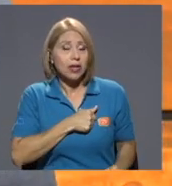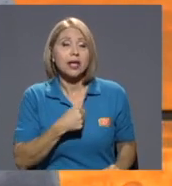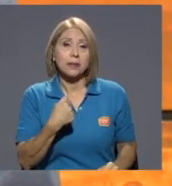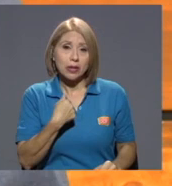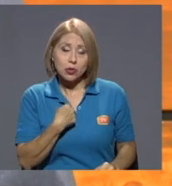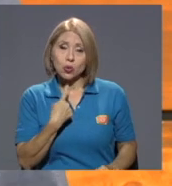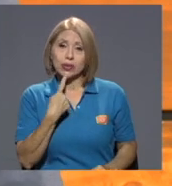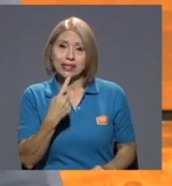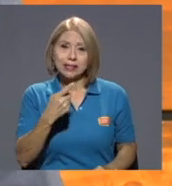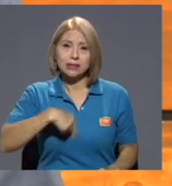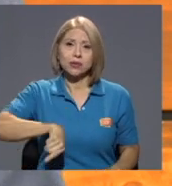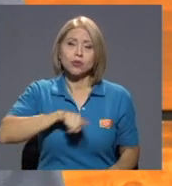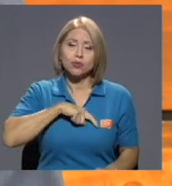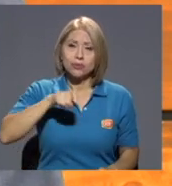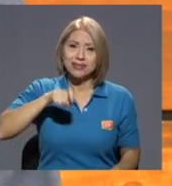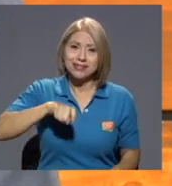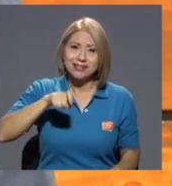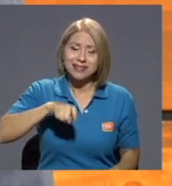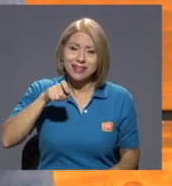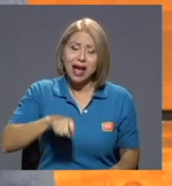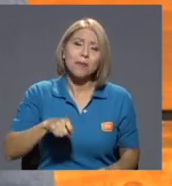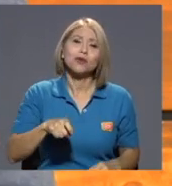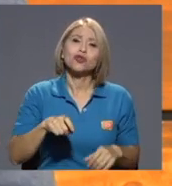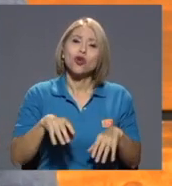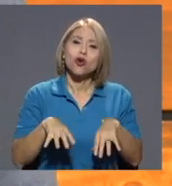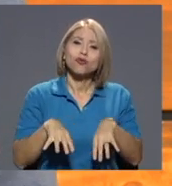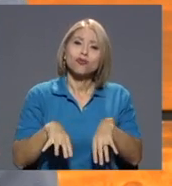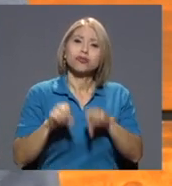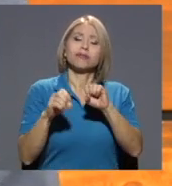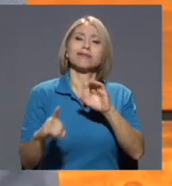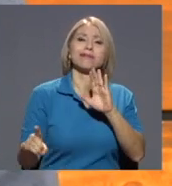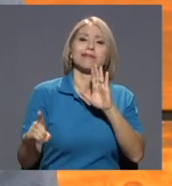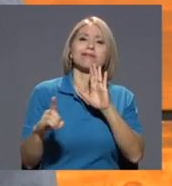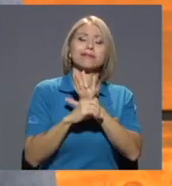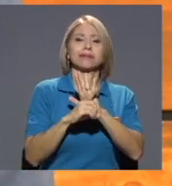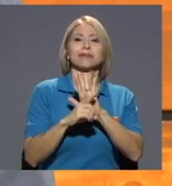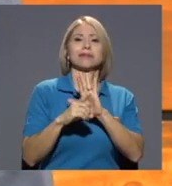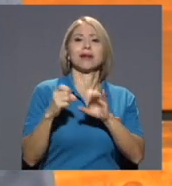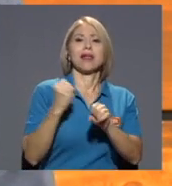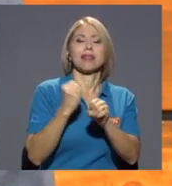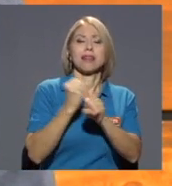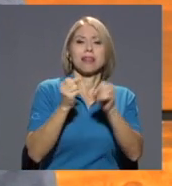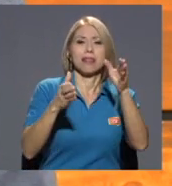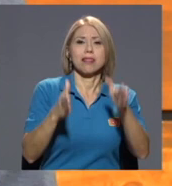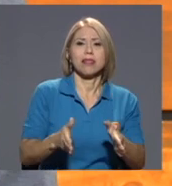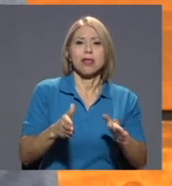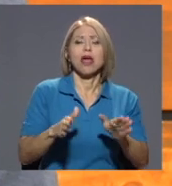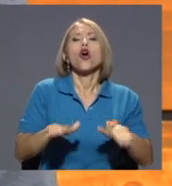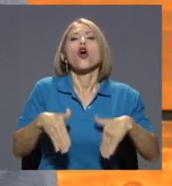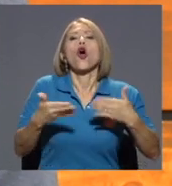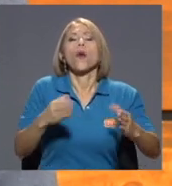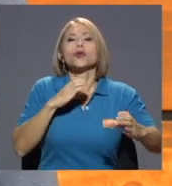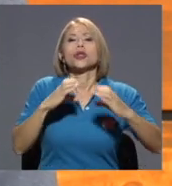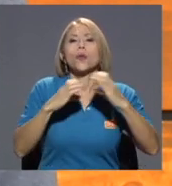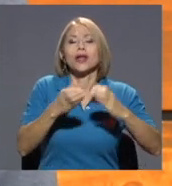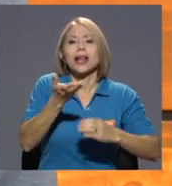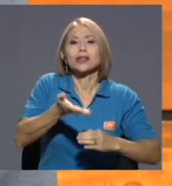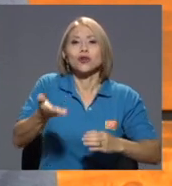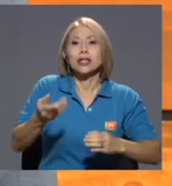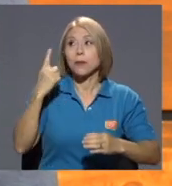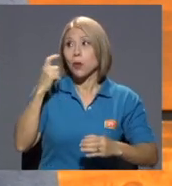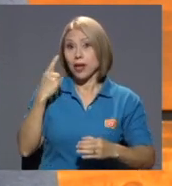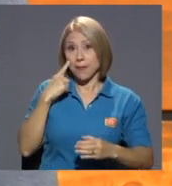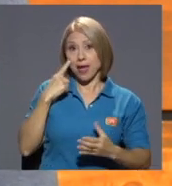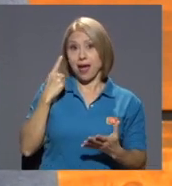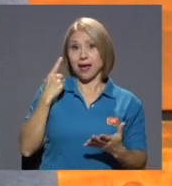insisto que necesitamos una gran reivindicación sindical en el sentido de cómo se comunican las cosas porque vean que judicialmente les dieron la razón